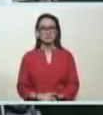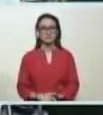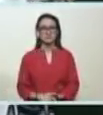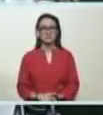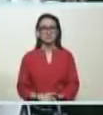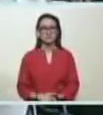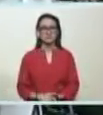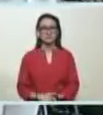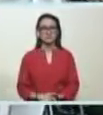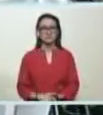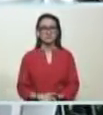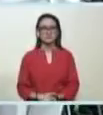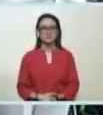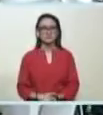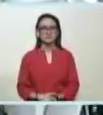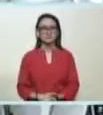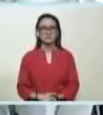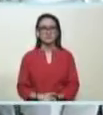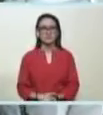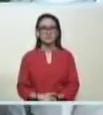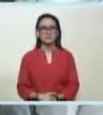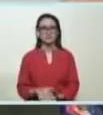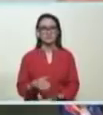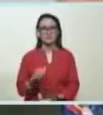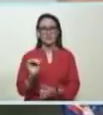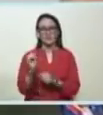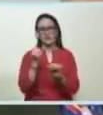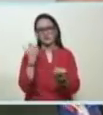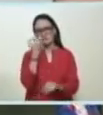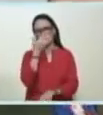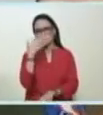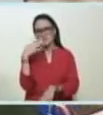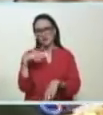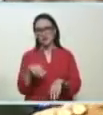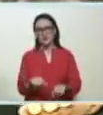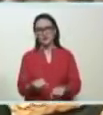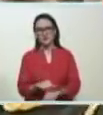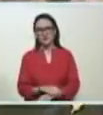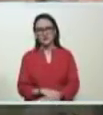la gloriosa antiimperialista, antioligárquica